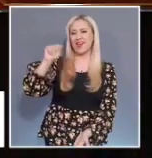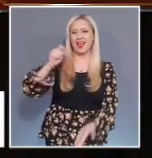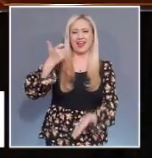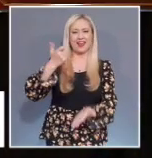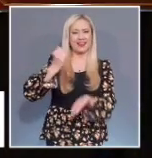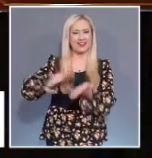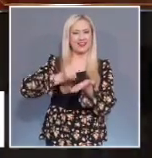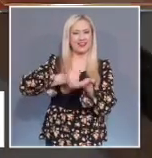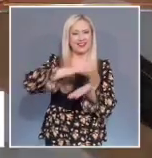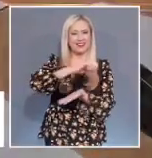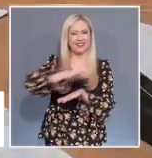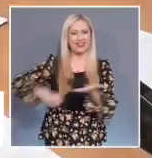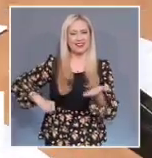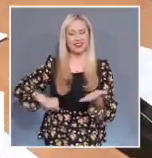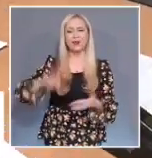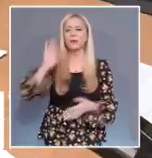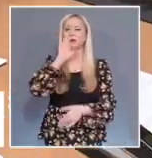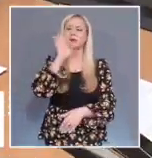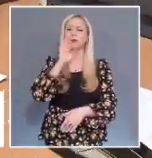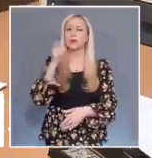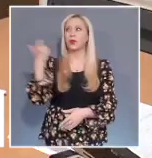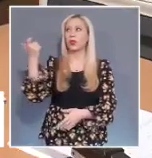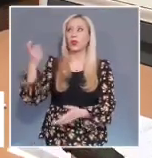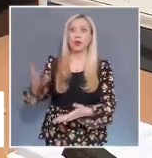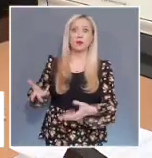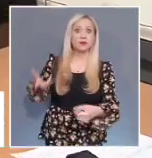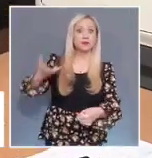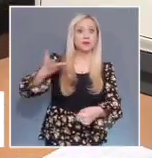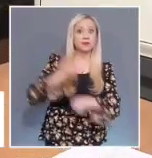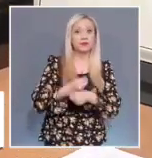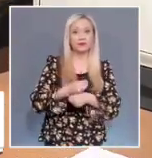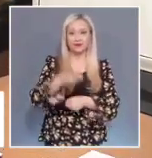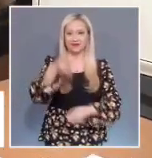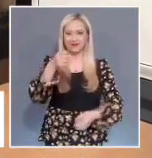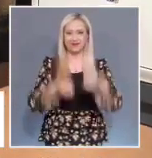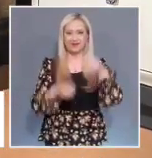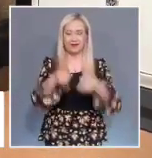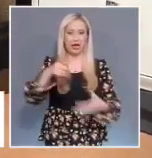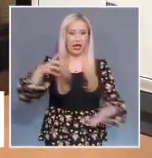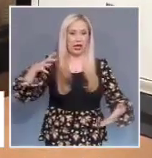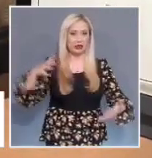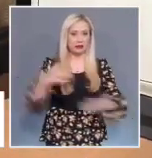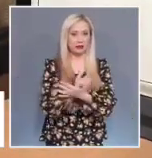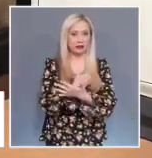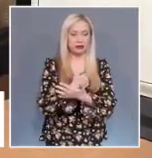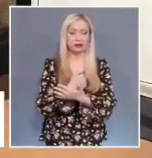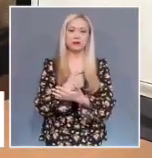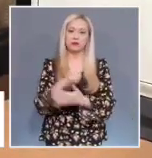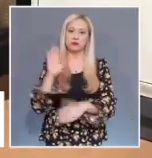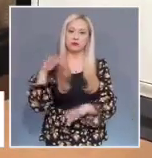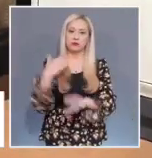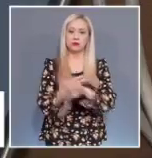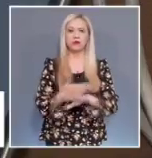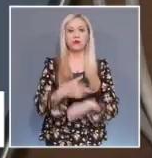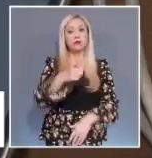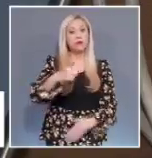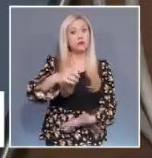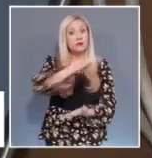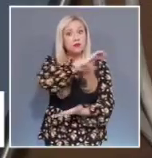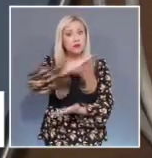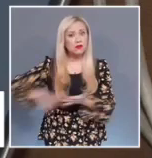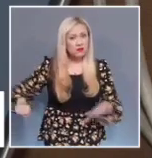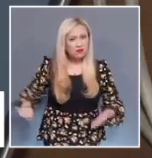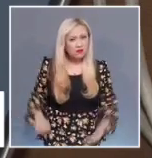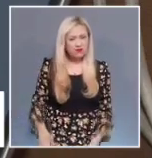un medio de pago de dicho impuesto ni puede dar lugar a una solicitud de saldo a favor o